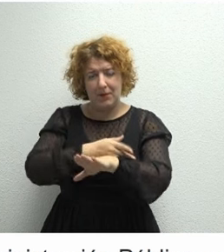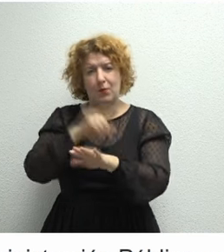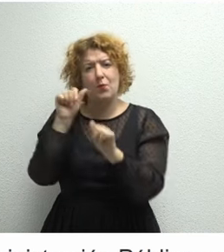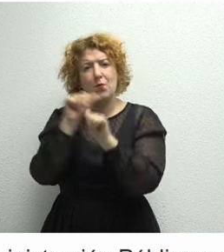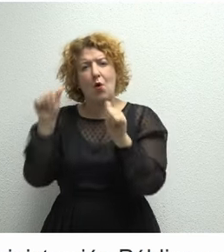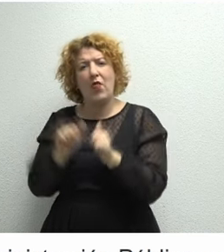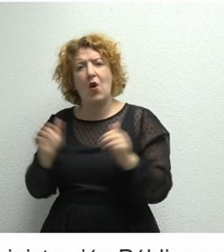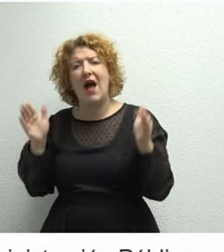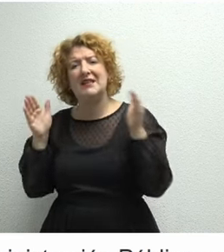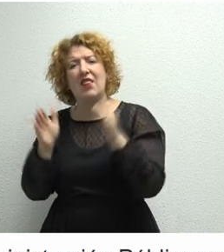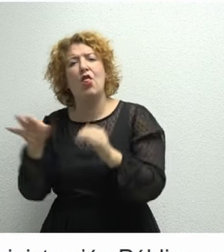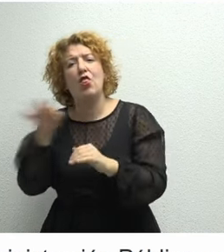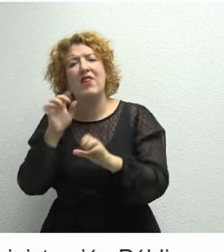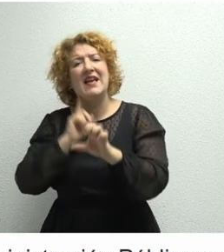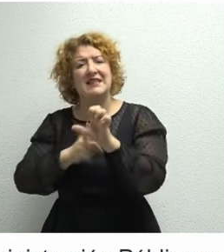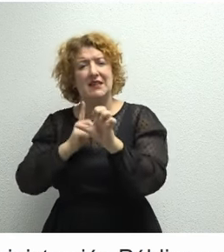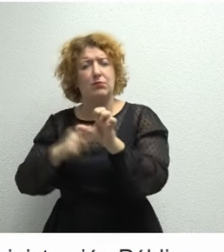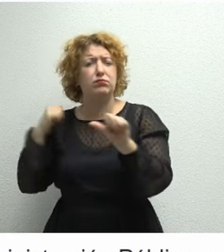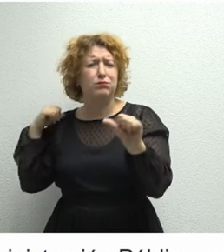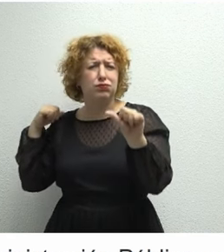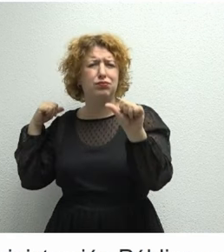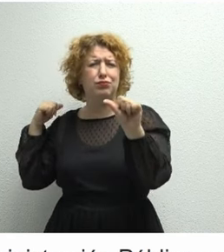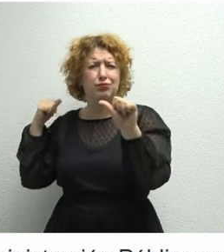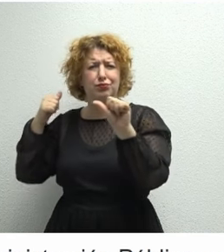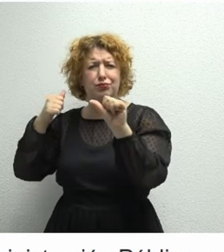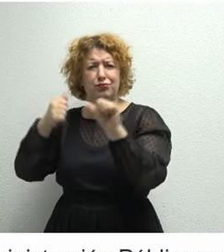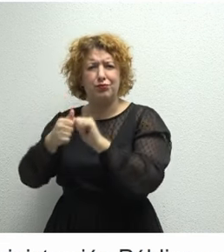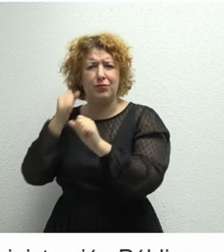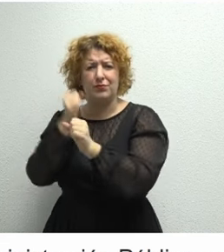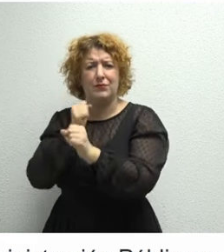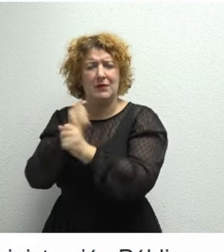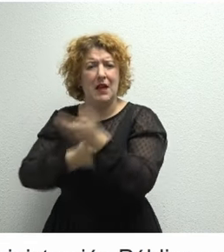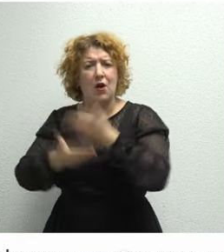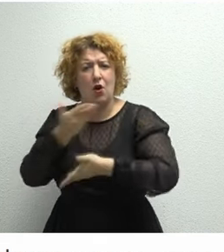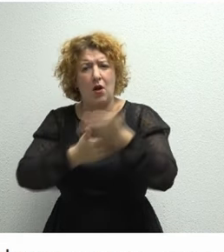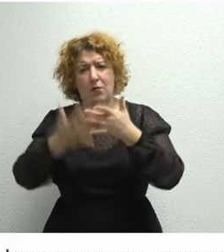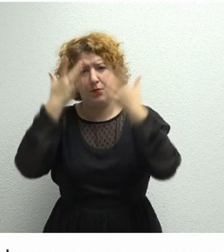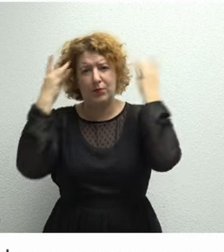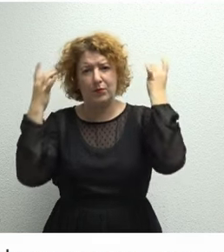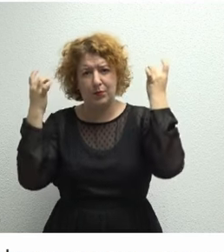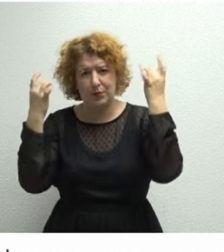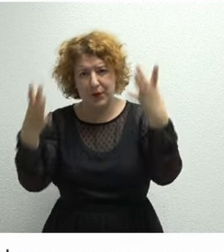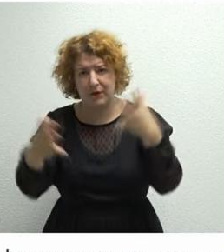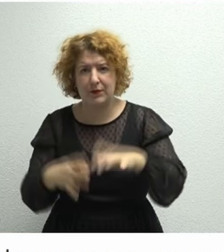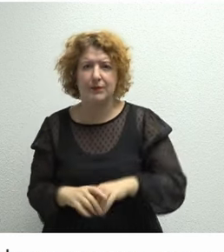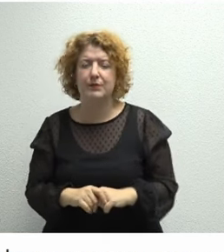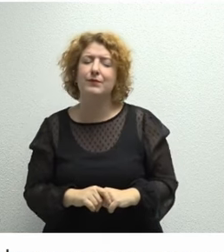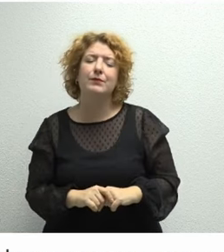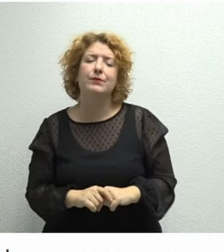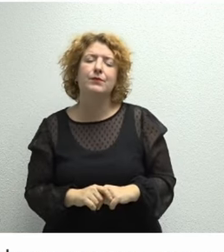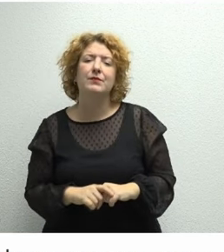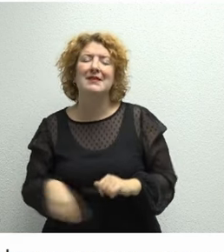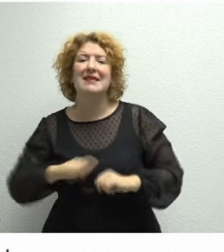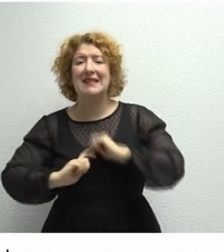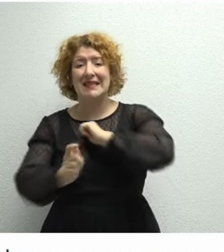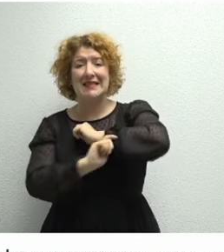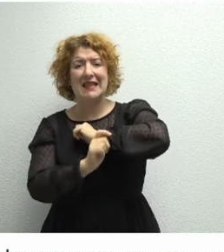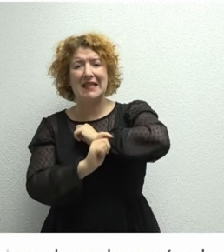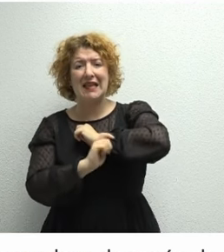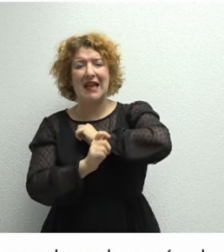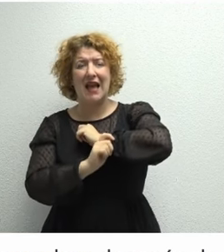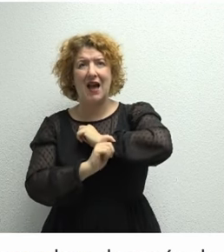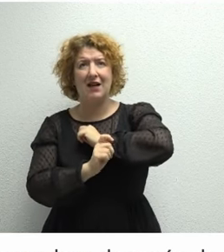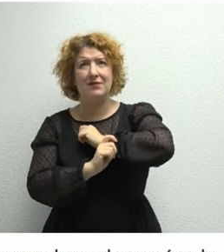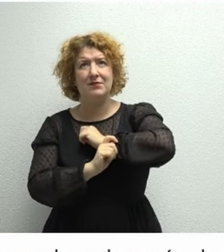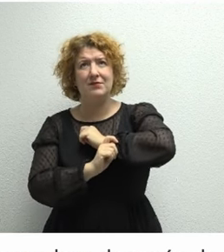esta población en extremadura después de de muchos años de trabajo colaborativo y una estrategia que que de alguna manera